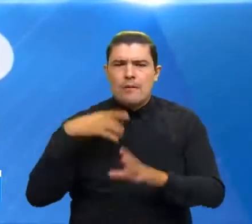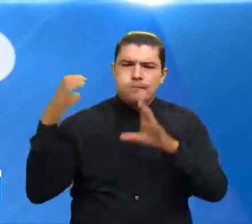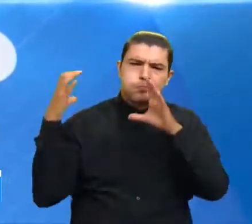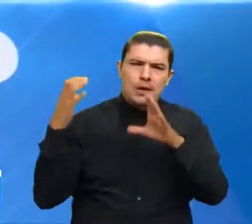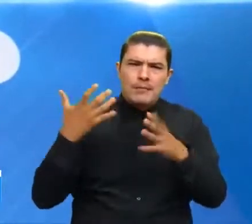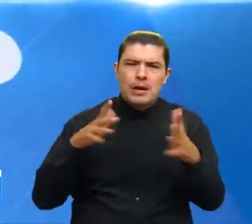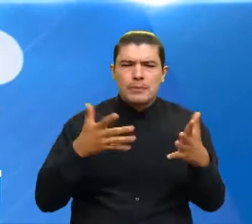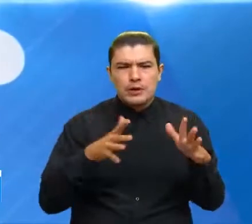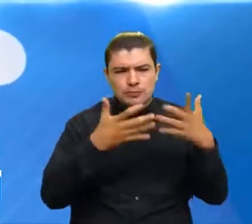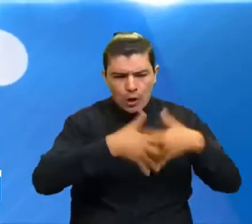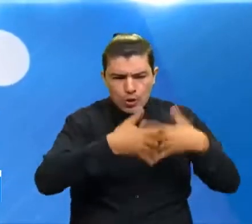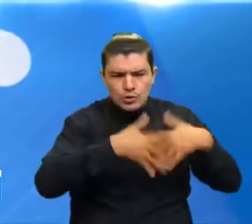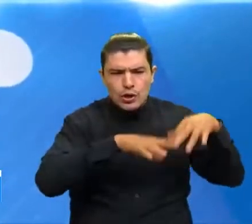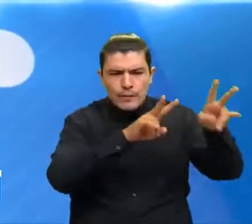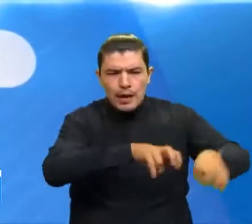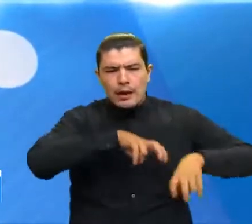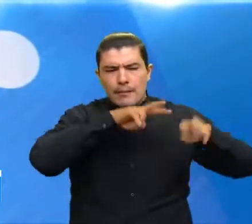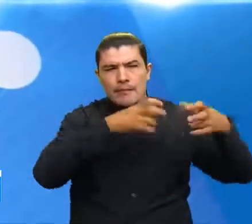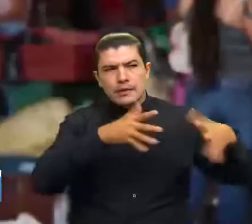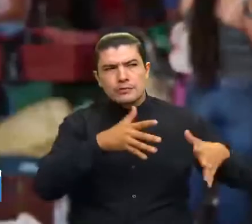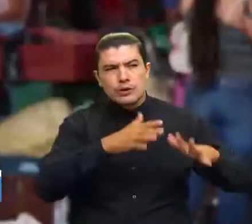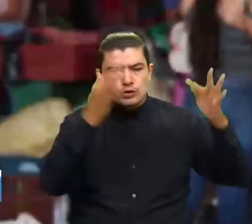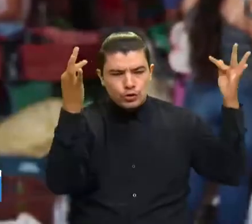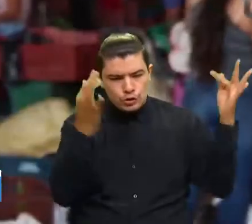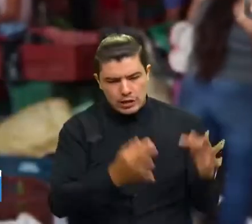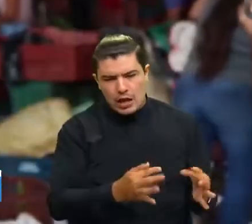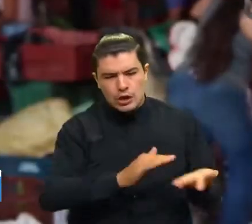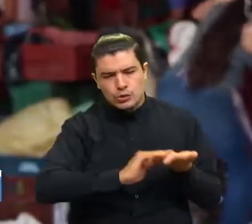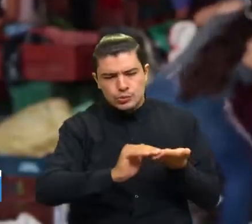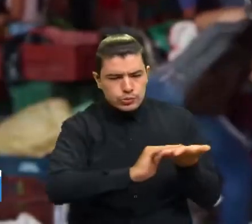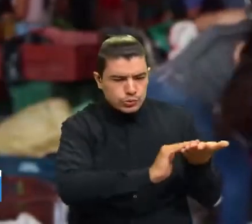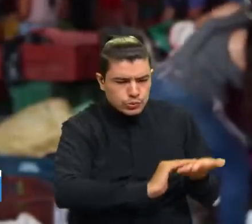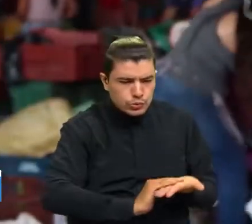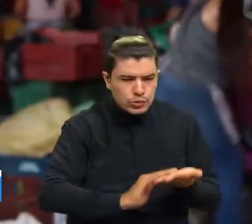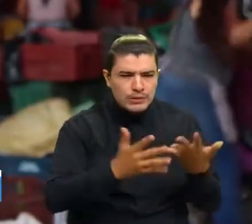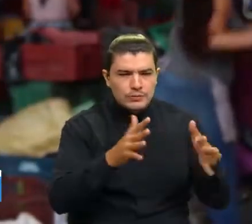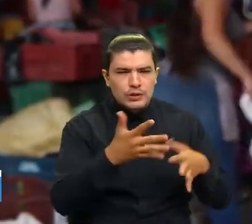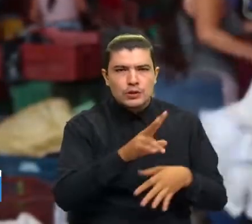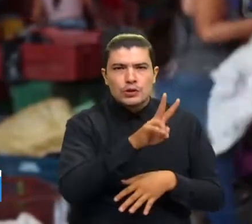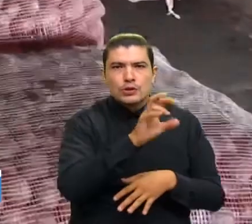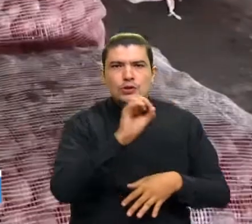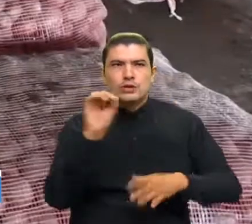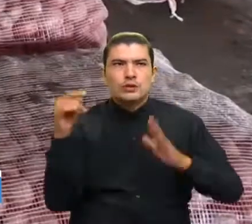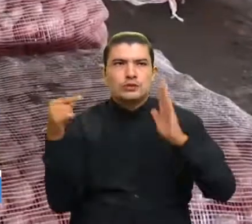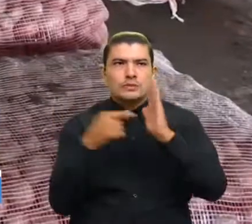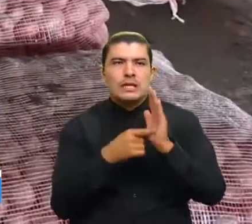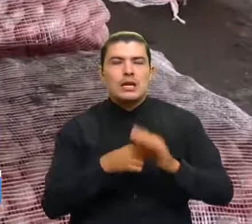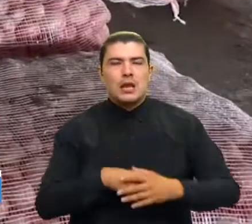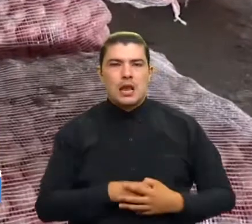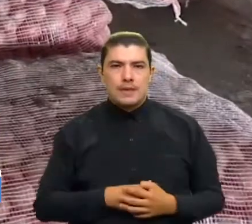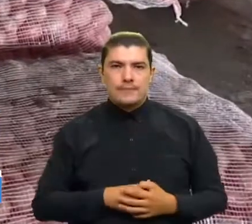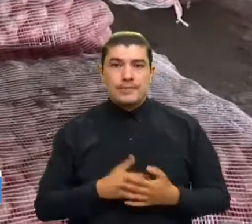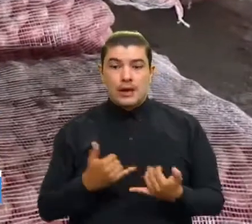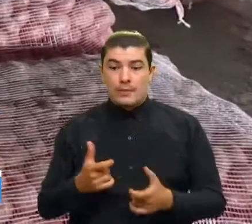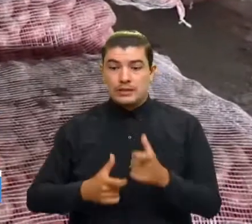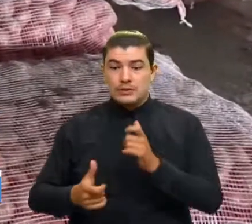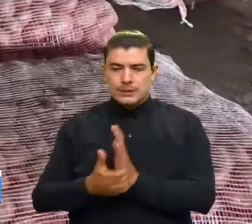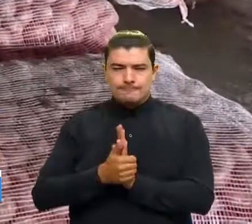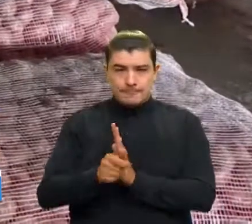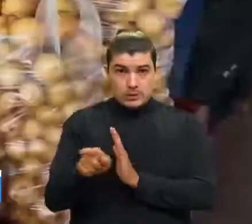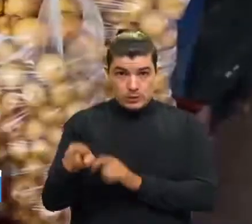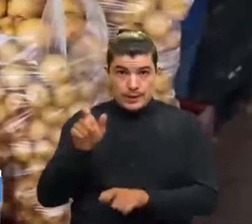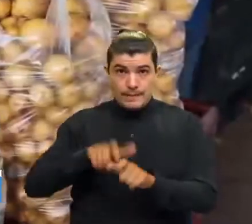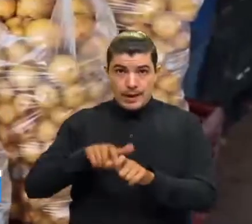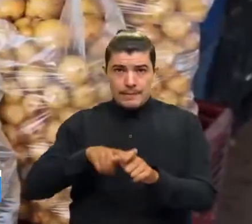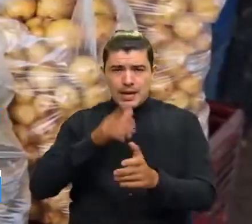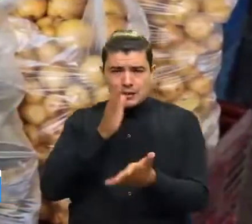producción de unos... total, con arreglo de tierra y todo, por ahí unos 200 mil pesos. Según los expertos, productos como la